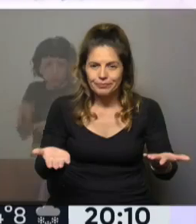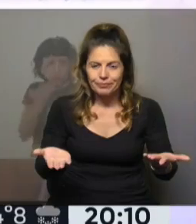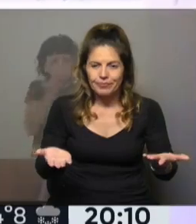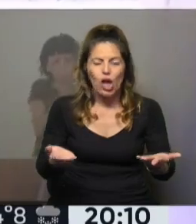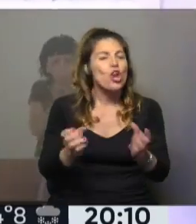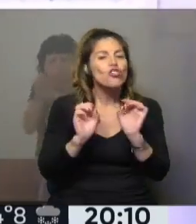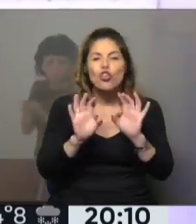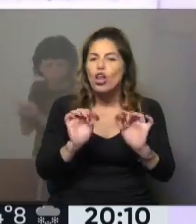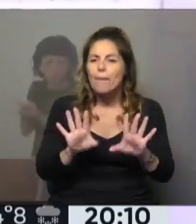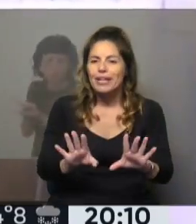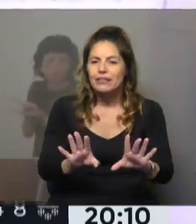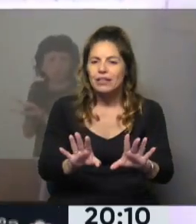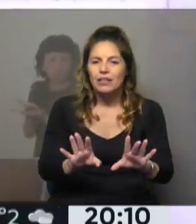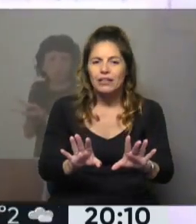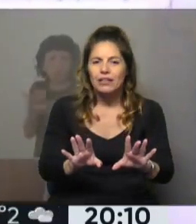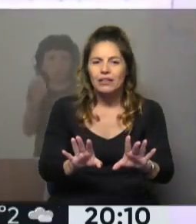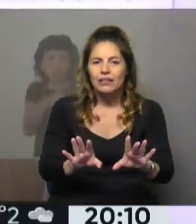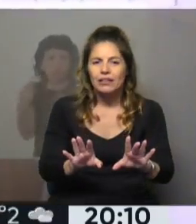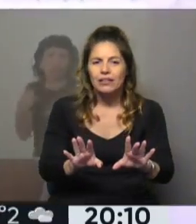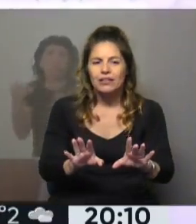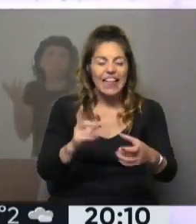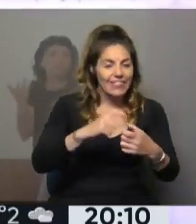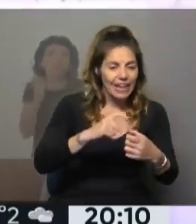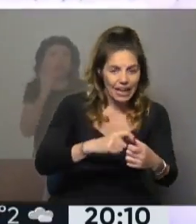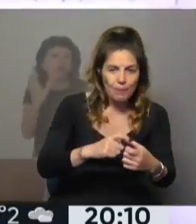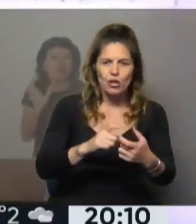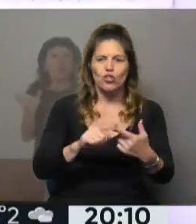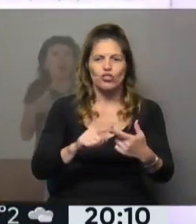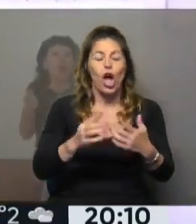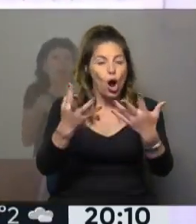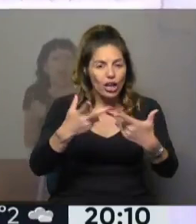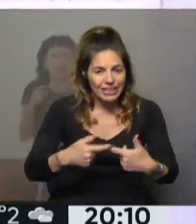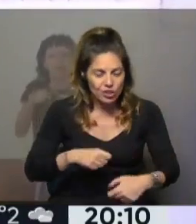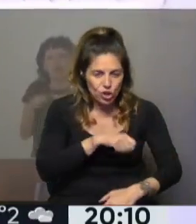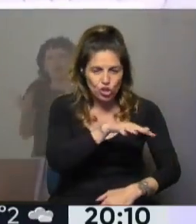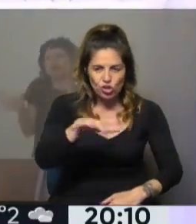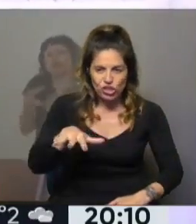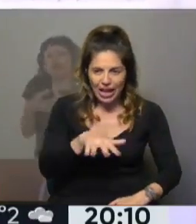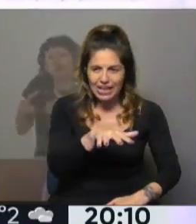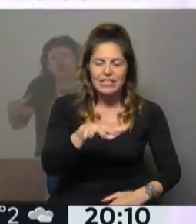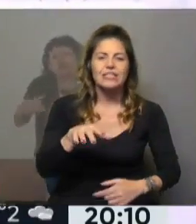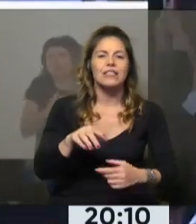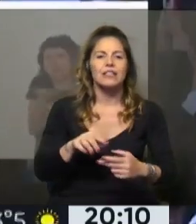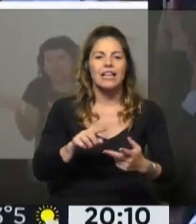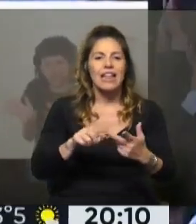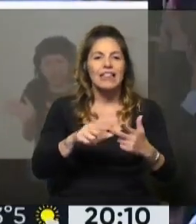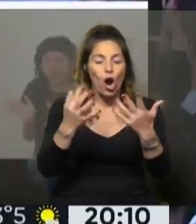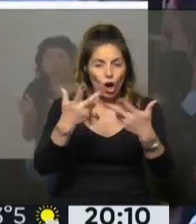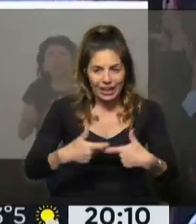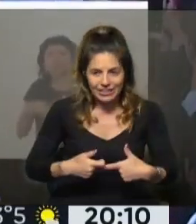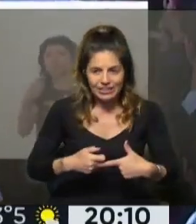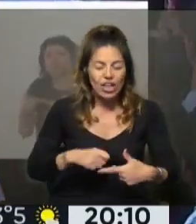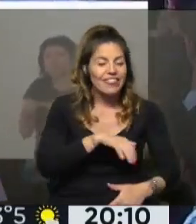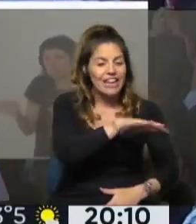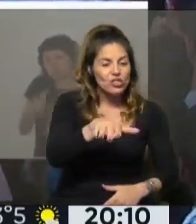no solamente desde gremios desde organizaciones sociales desde organizaciones de la